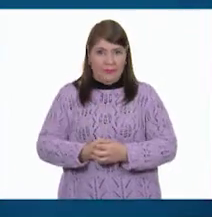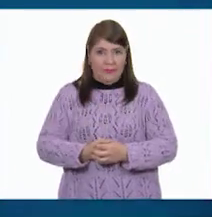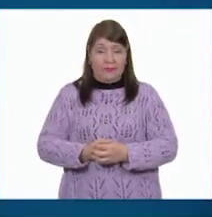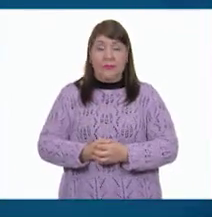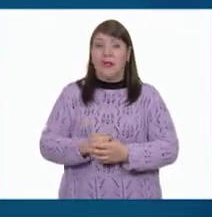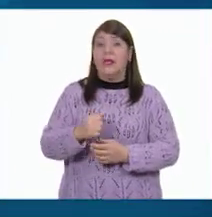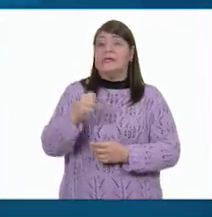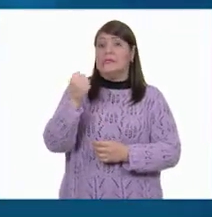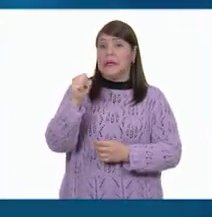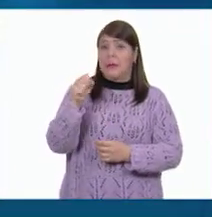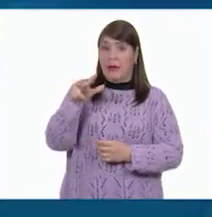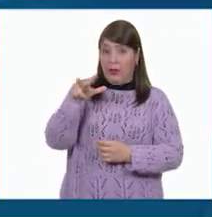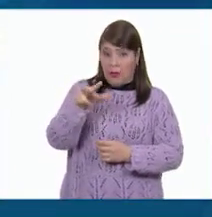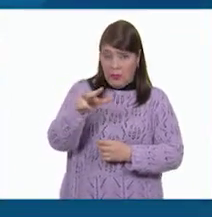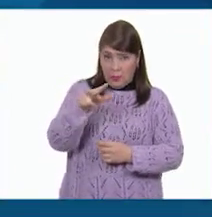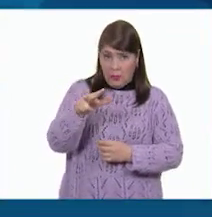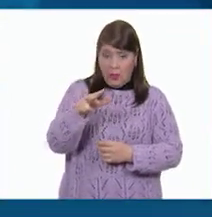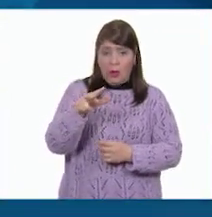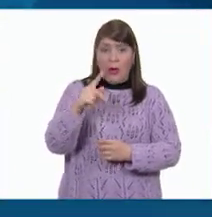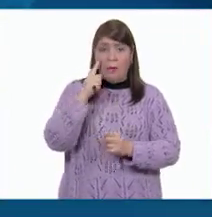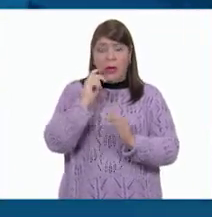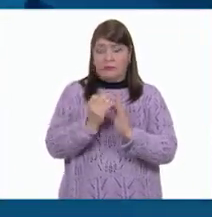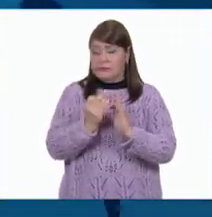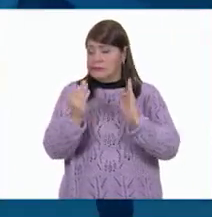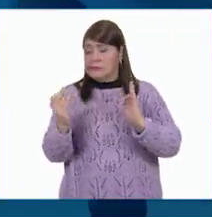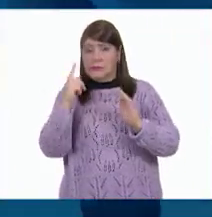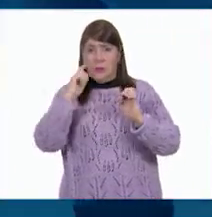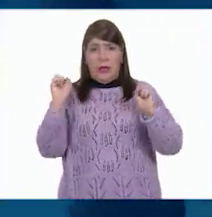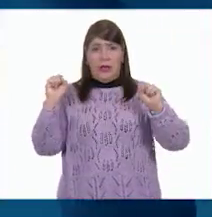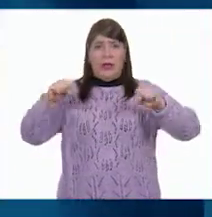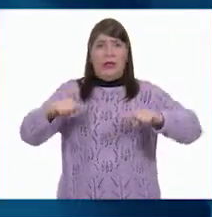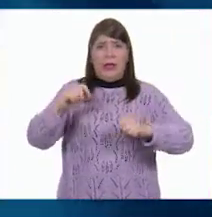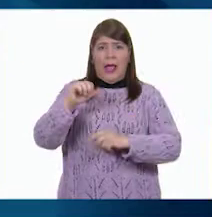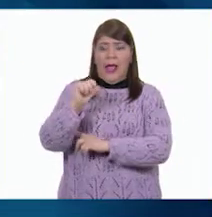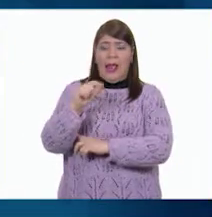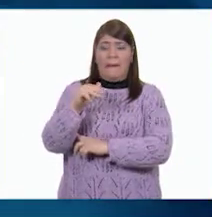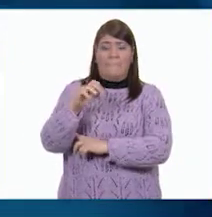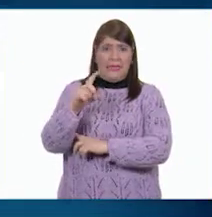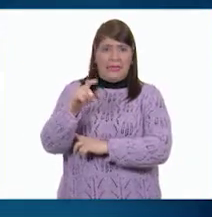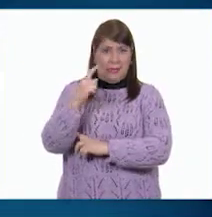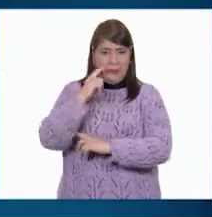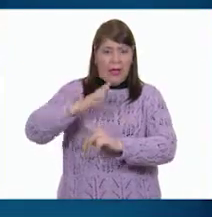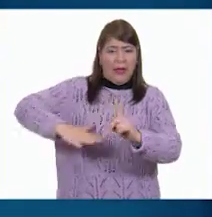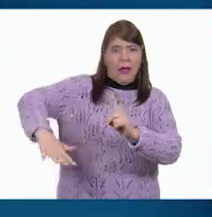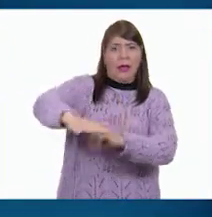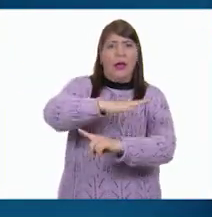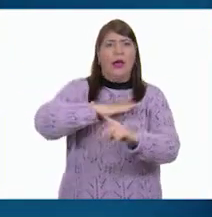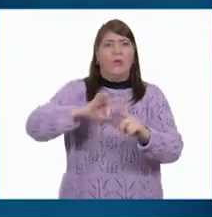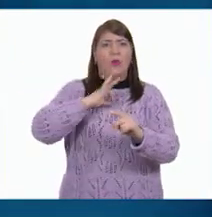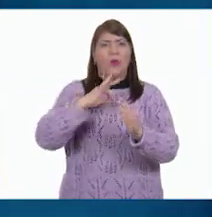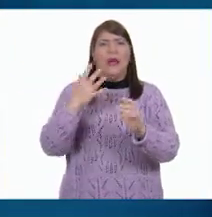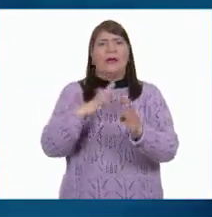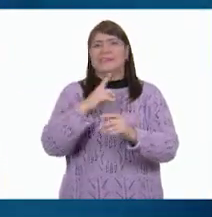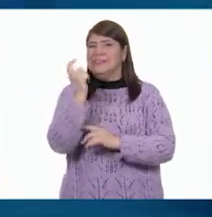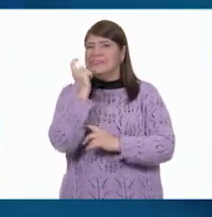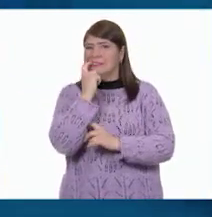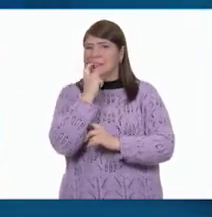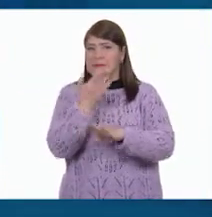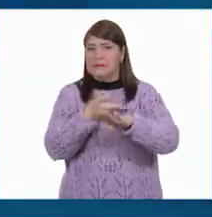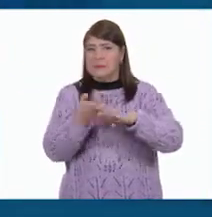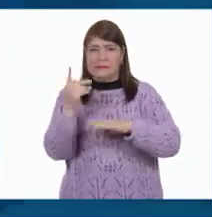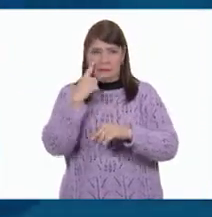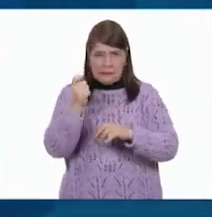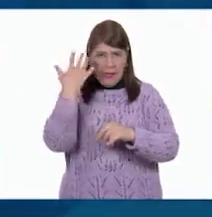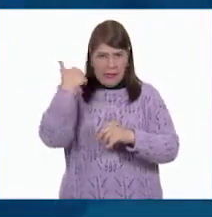El 18 de septiembre, en el costado sur de la Alameda, fue inaugurado el soberbio monumento de mármol, así como se le